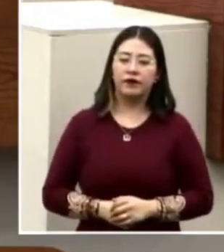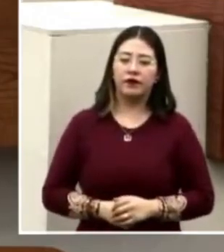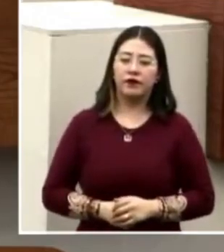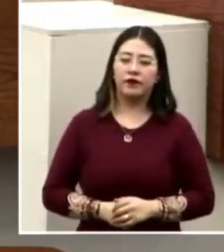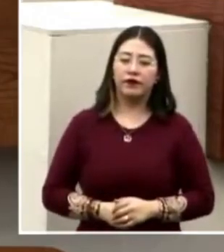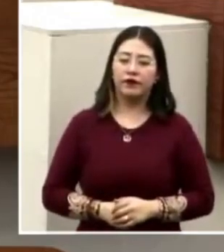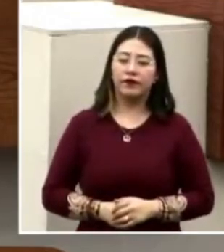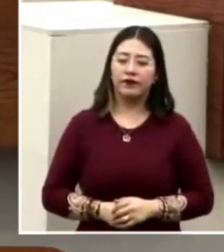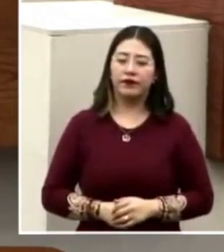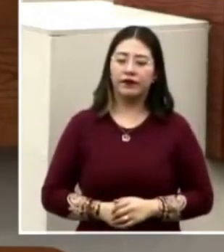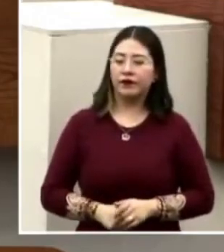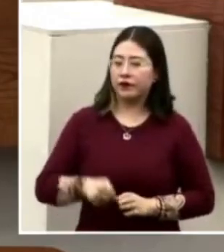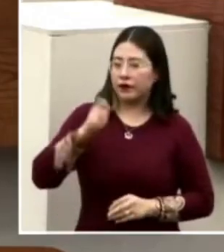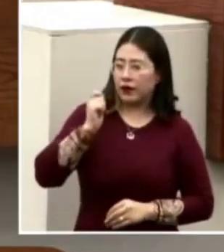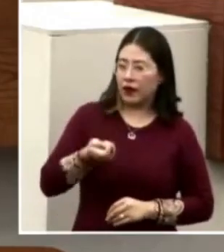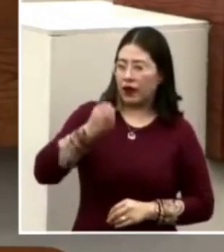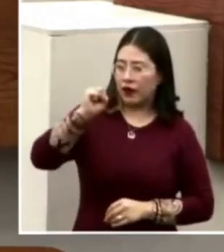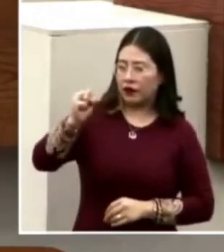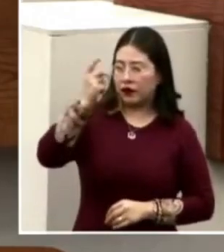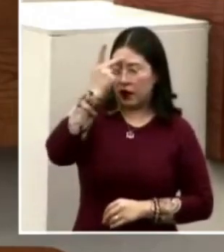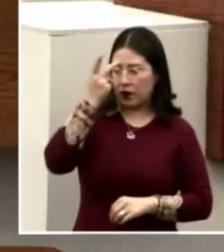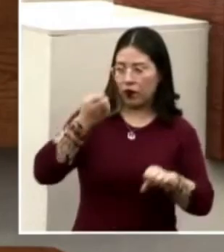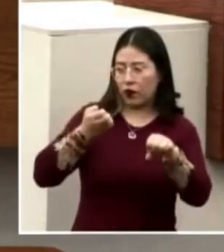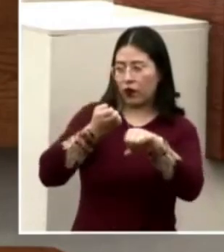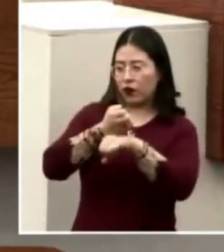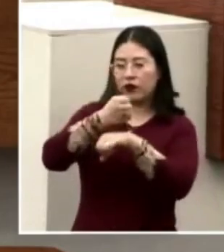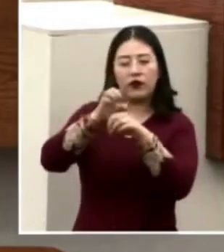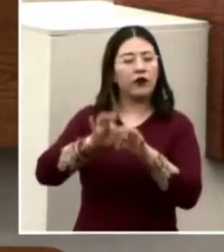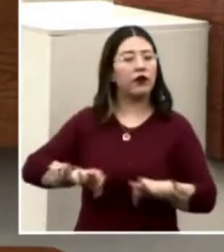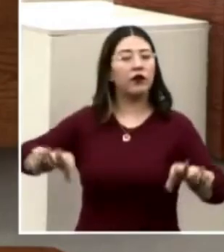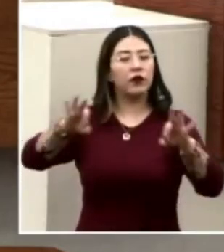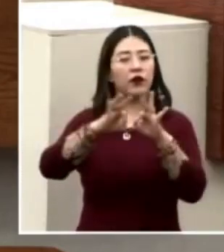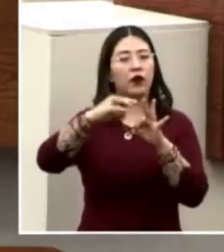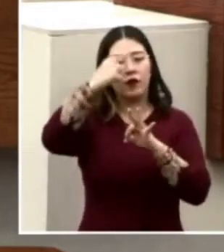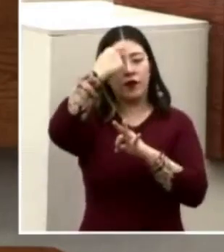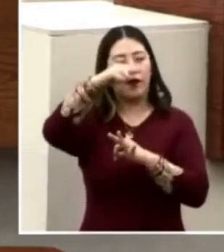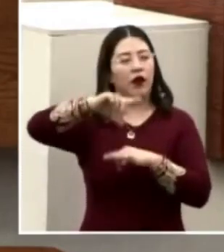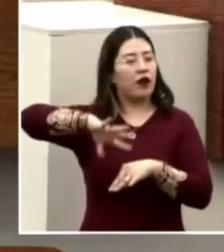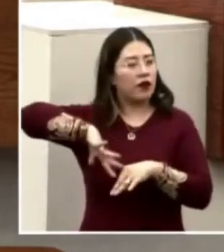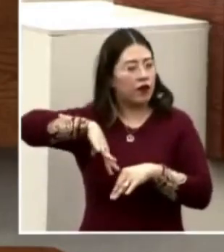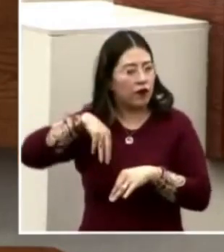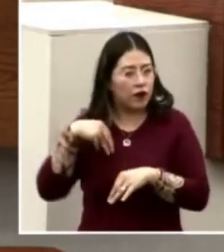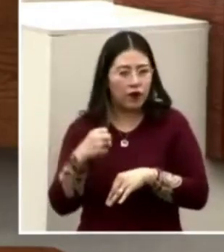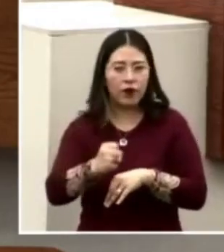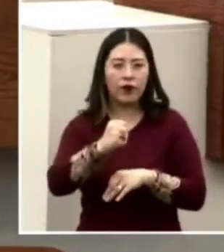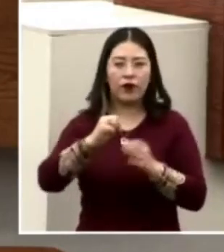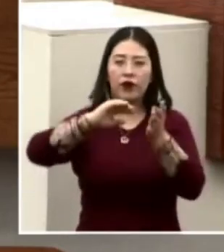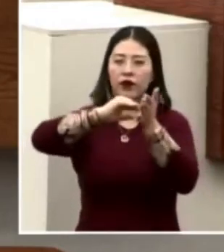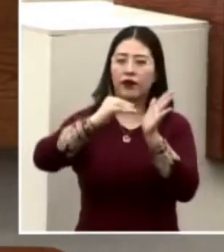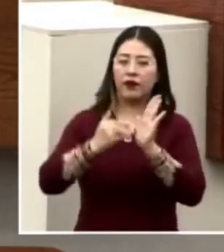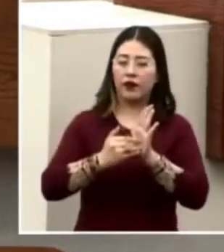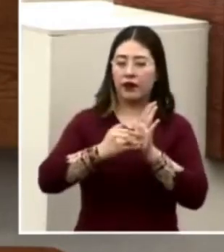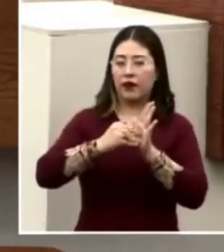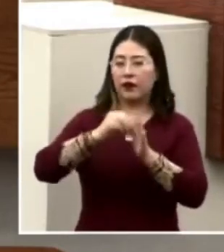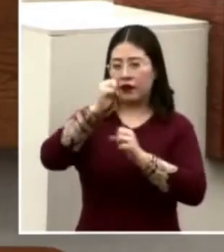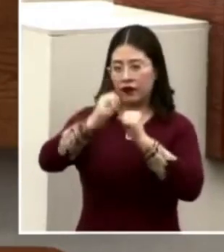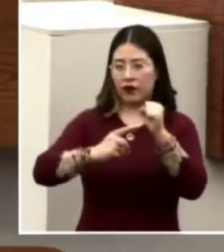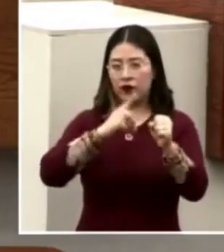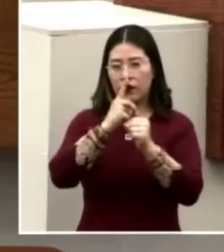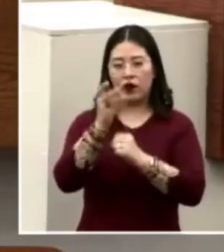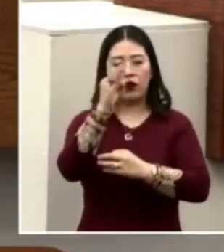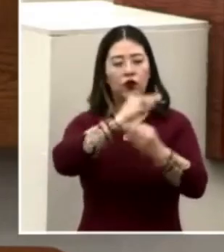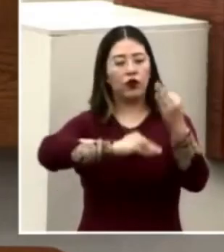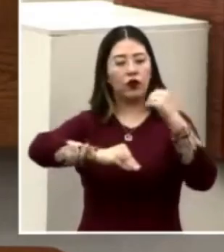Es pues San Luis Potosí un estado fundamental para fortalecer la estrategia de seguridad en toda la